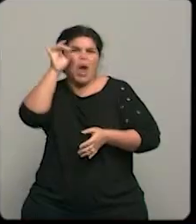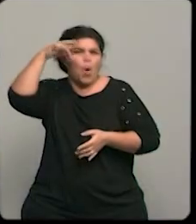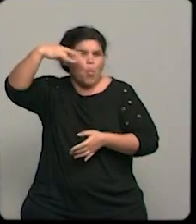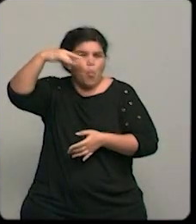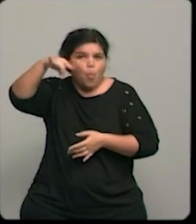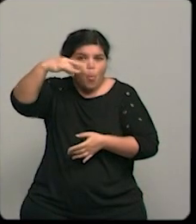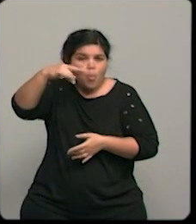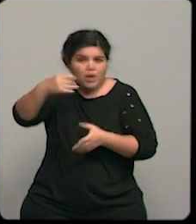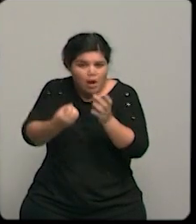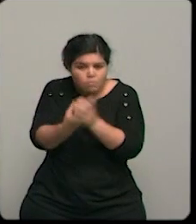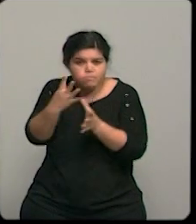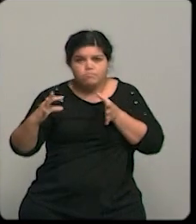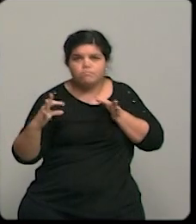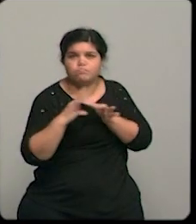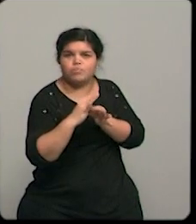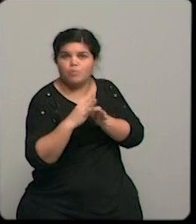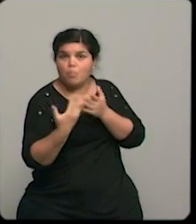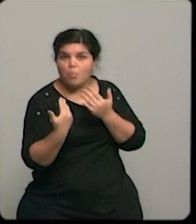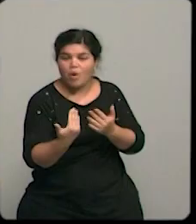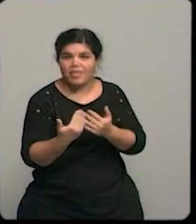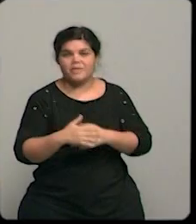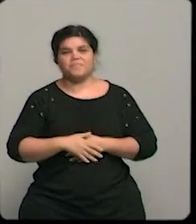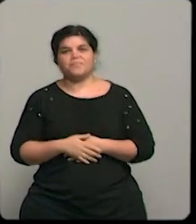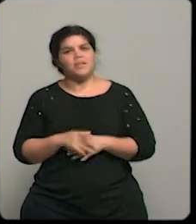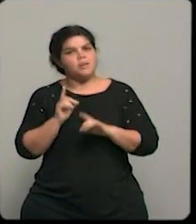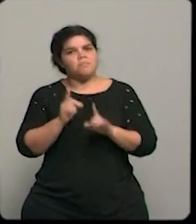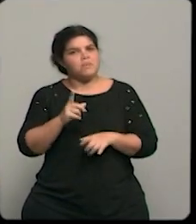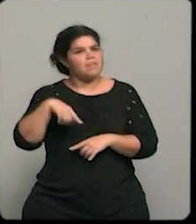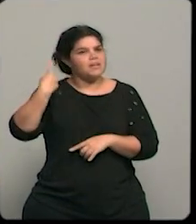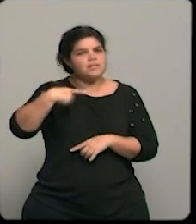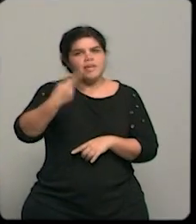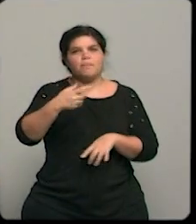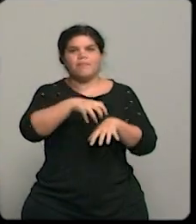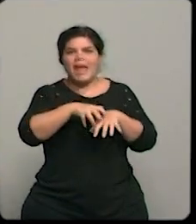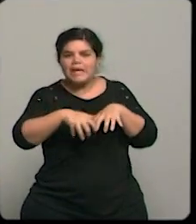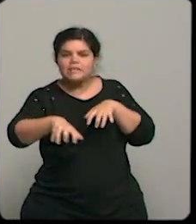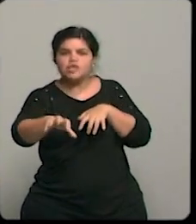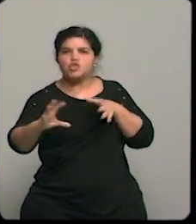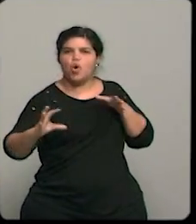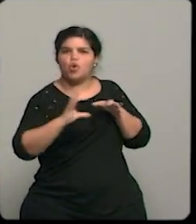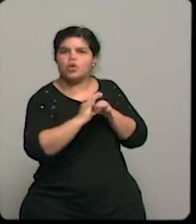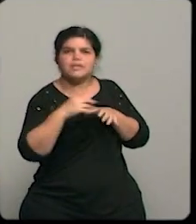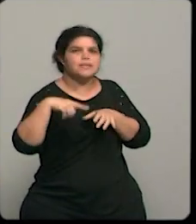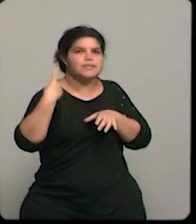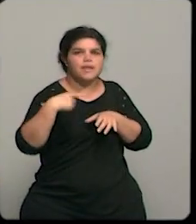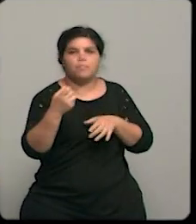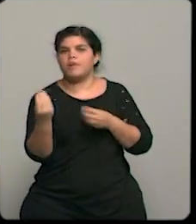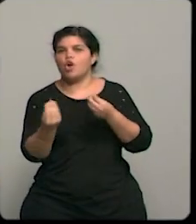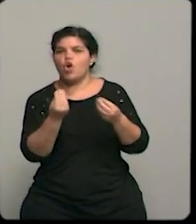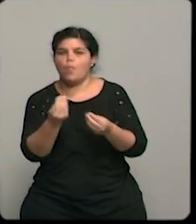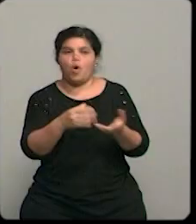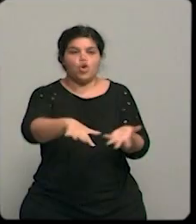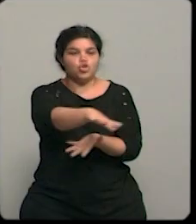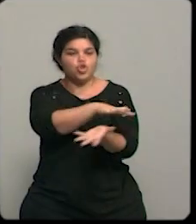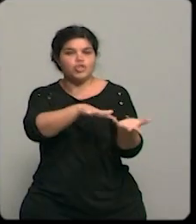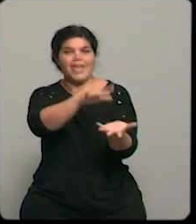que además siempre le dio mucha importancia desde su génesis a la extensión universitaria, sí, ¿no? Esto de vincularse con la comunidad y entendiendo que